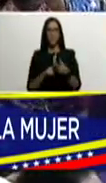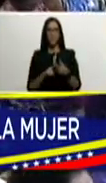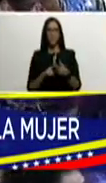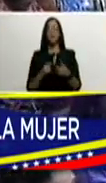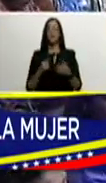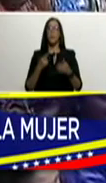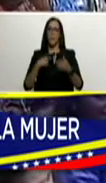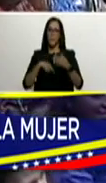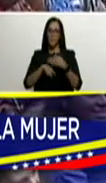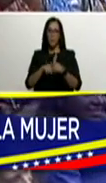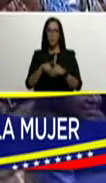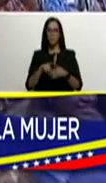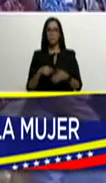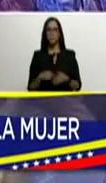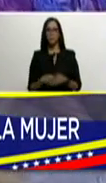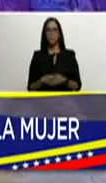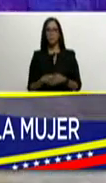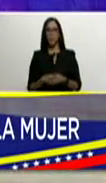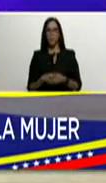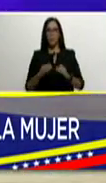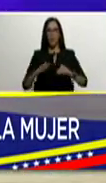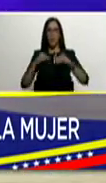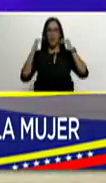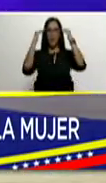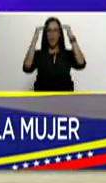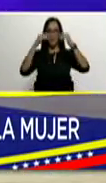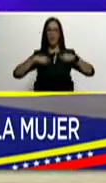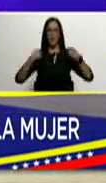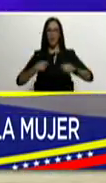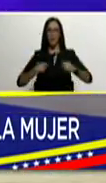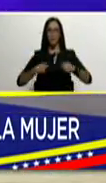vamos entonces a elevar la apuesta